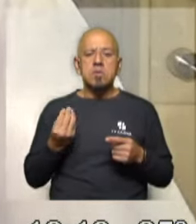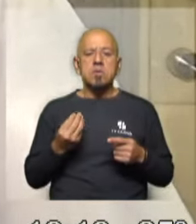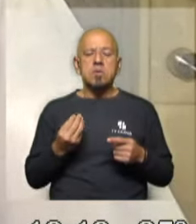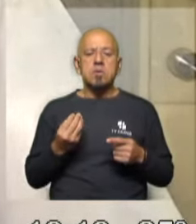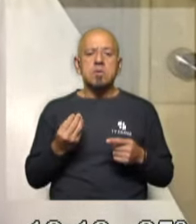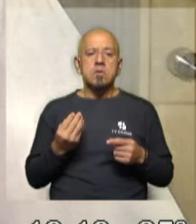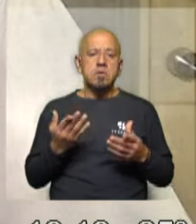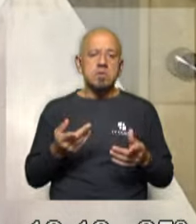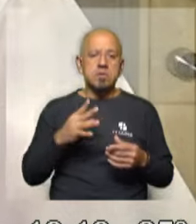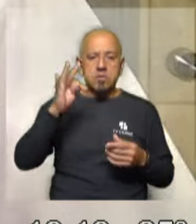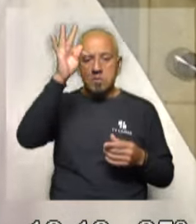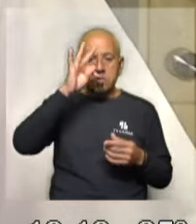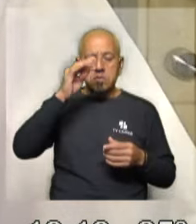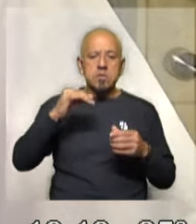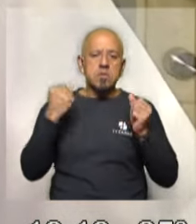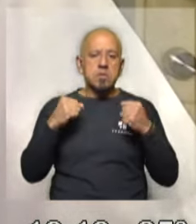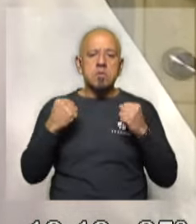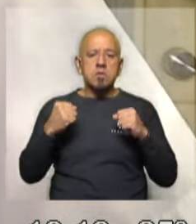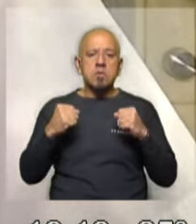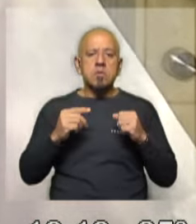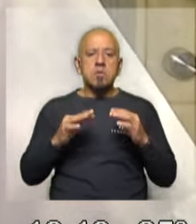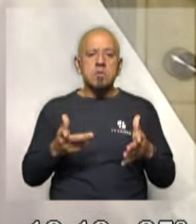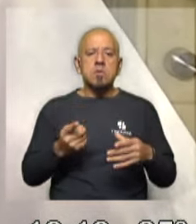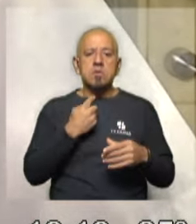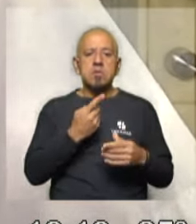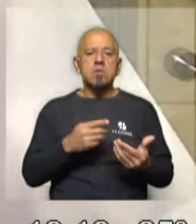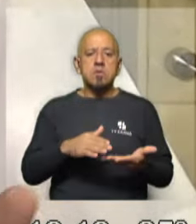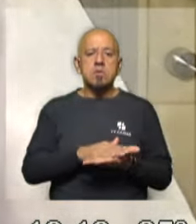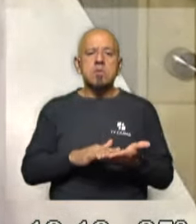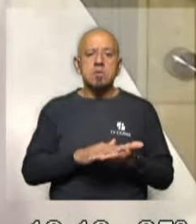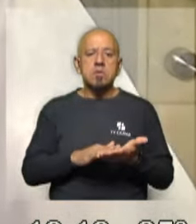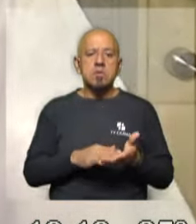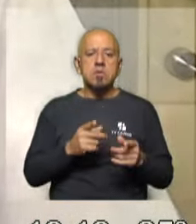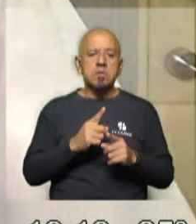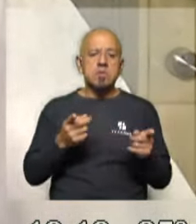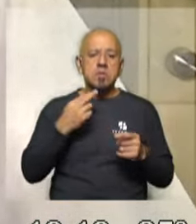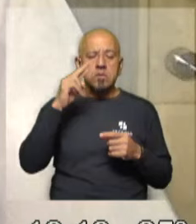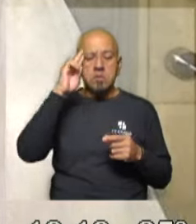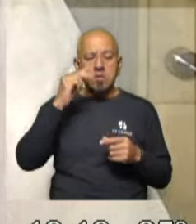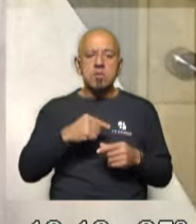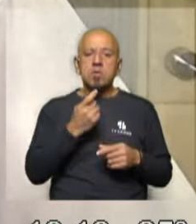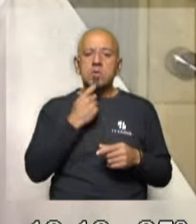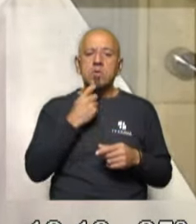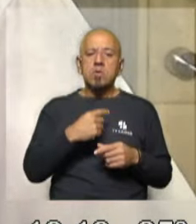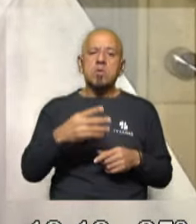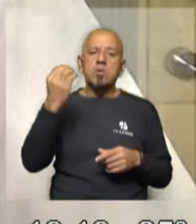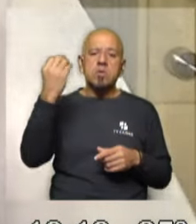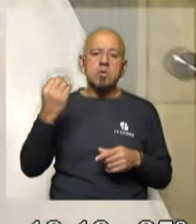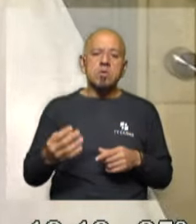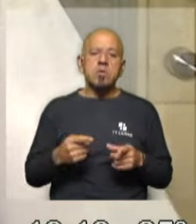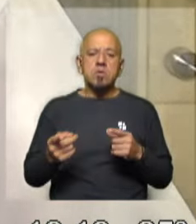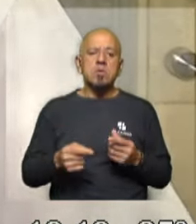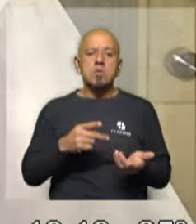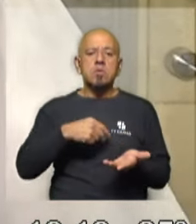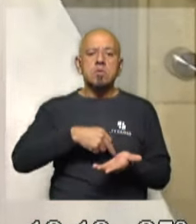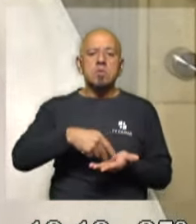de conducir teórico y práctico? Sí, y a muchos no le ha servido para nada, porque no respetan las señales, cruzan con roja, no dan preferencia al peatón, el peatón cruza